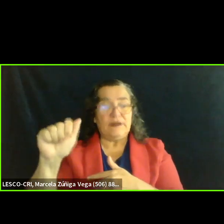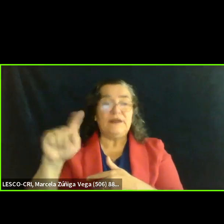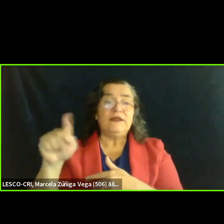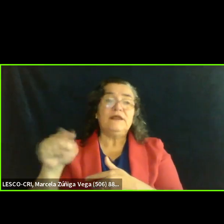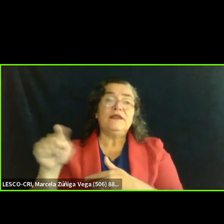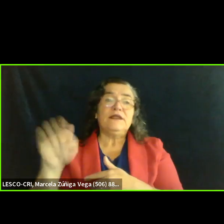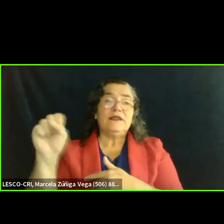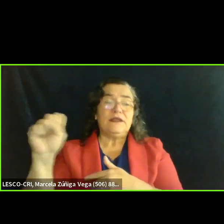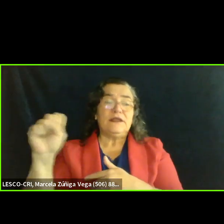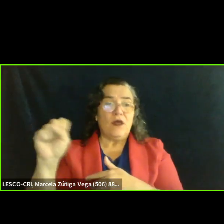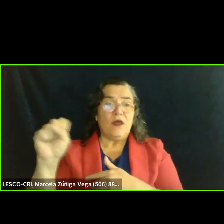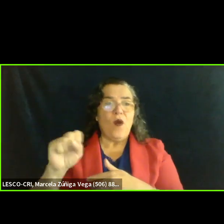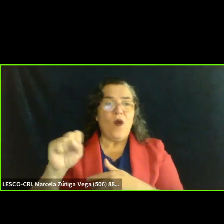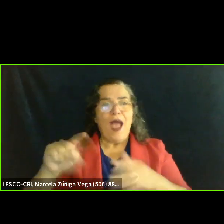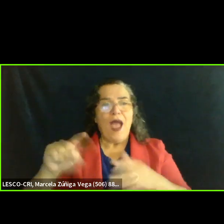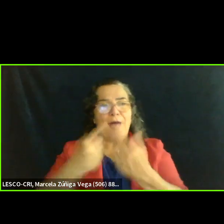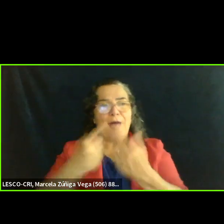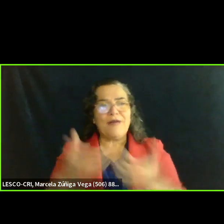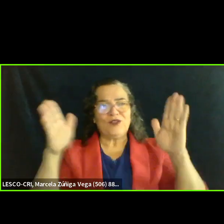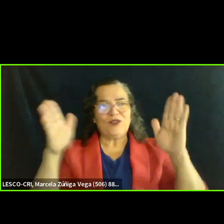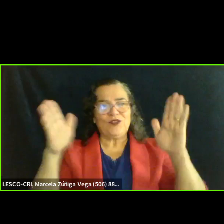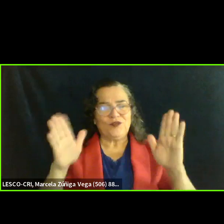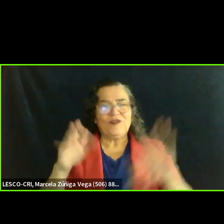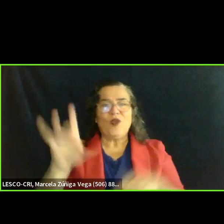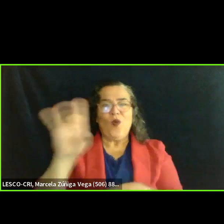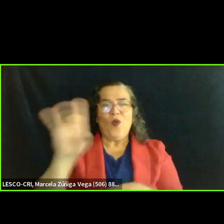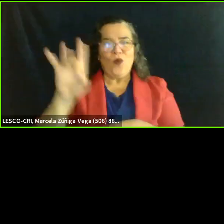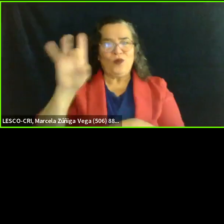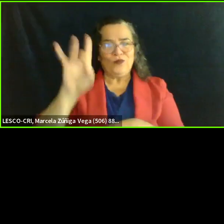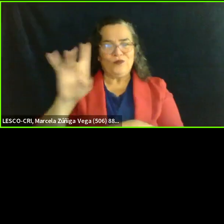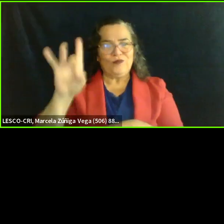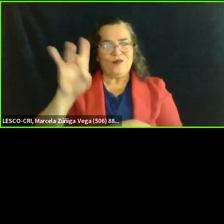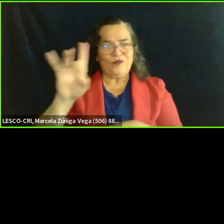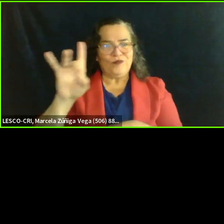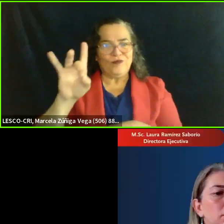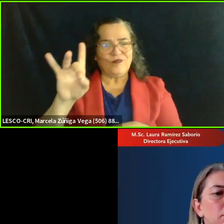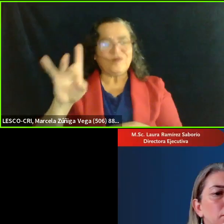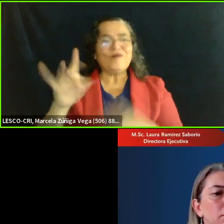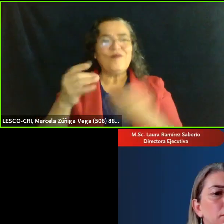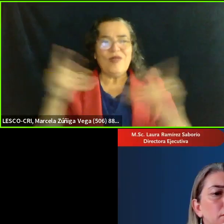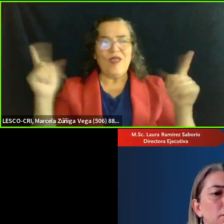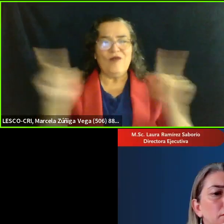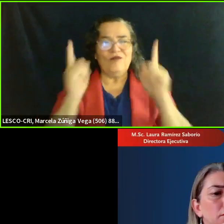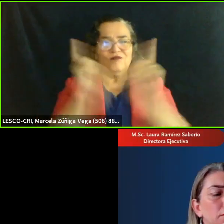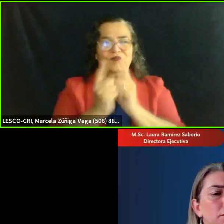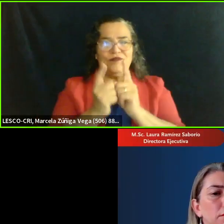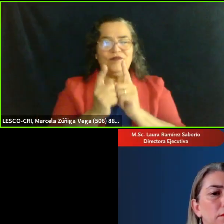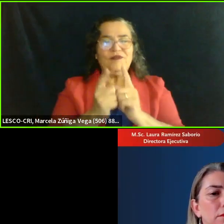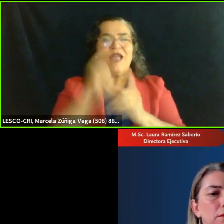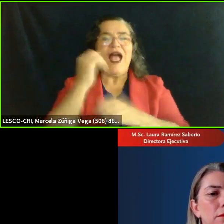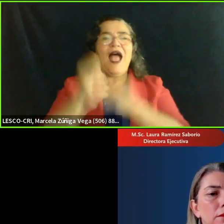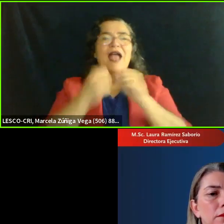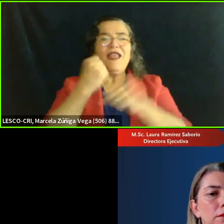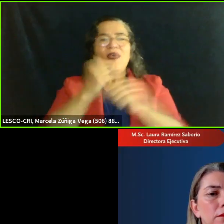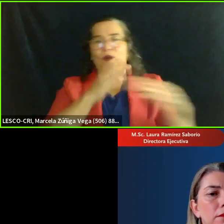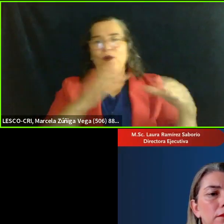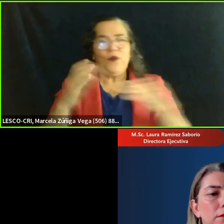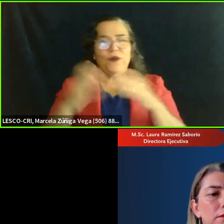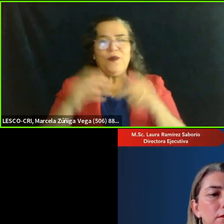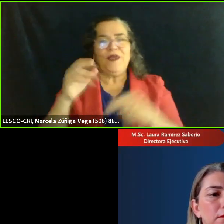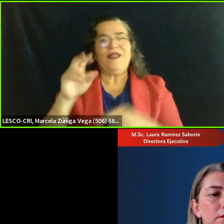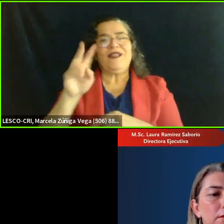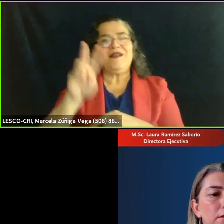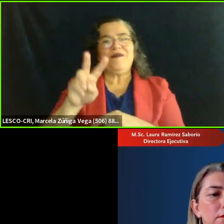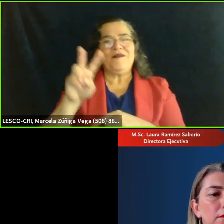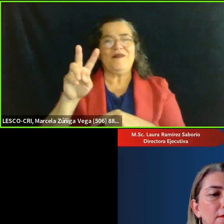encuentro académico virtual del 2024, año de aniversario del 25º aniversario del SINAES. Buenos días, doña Laura.